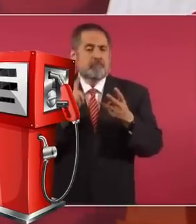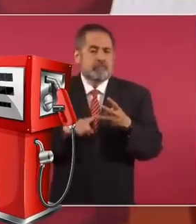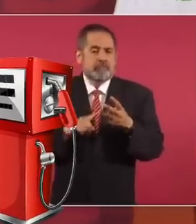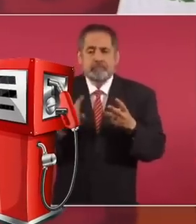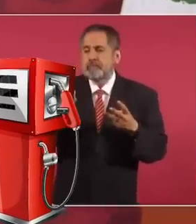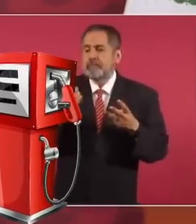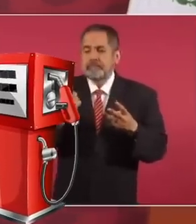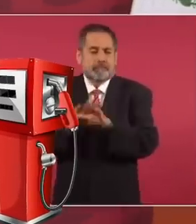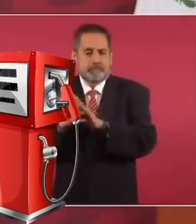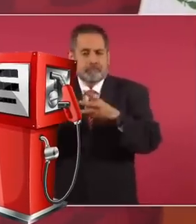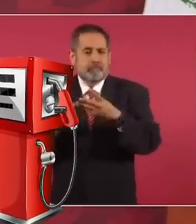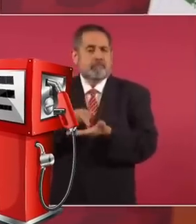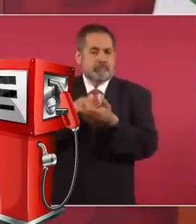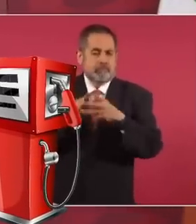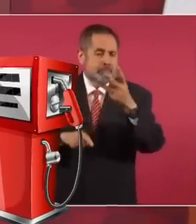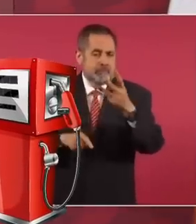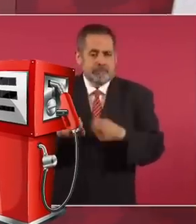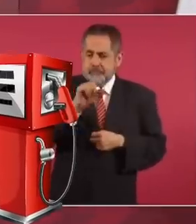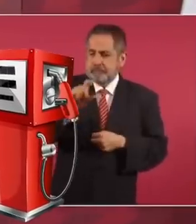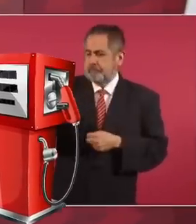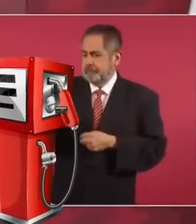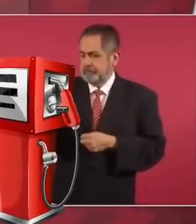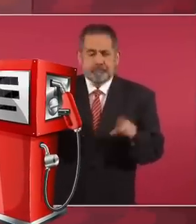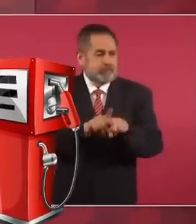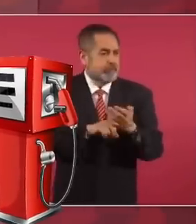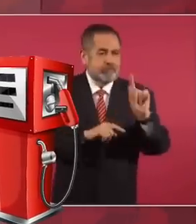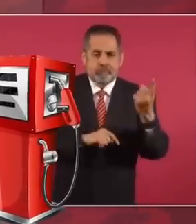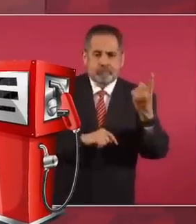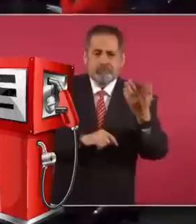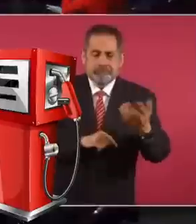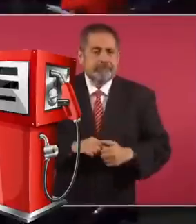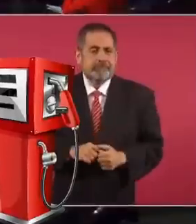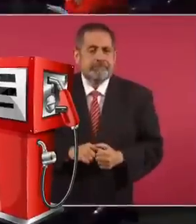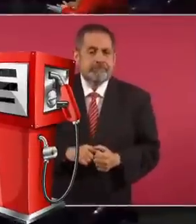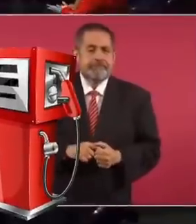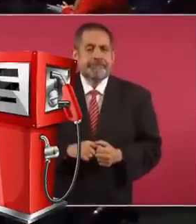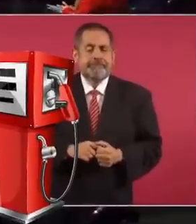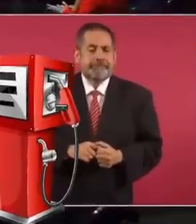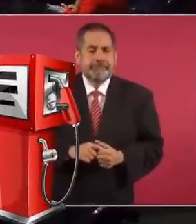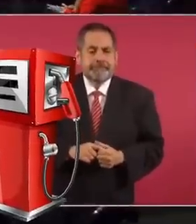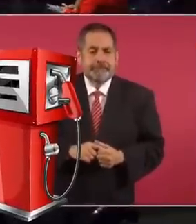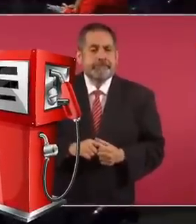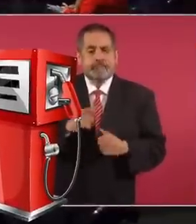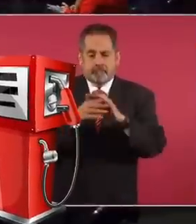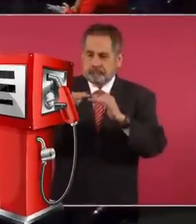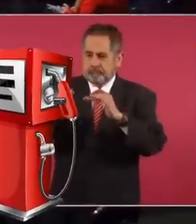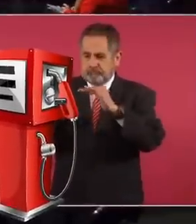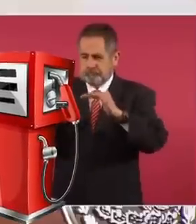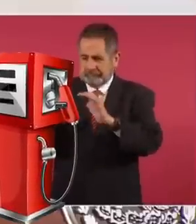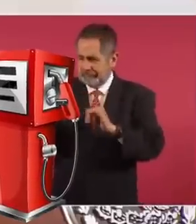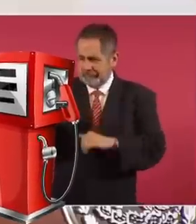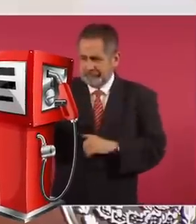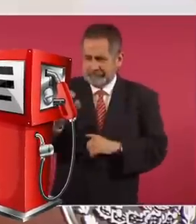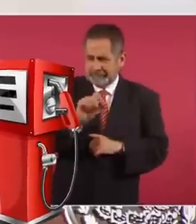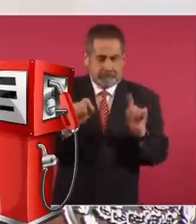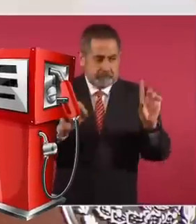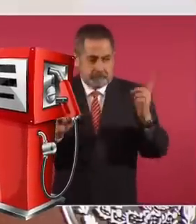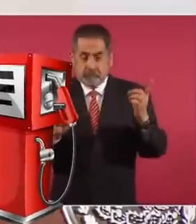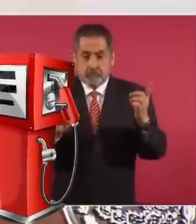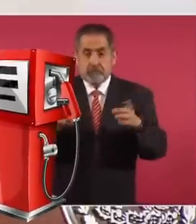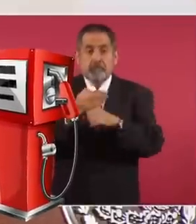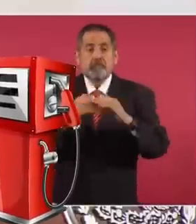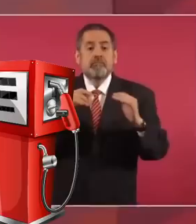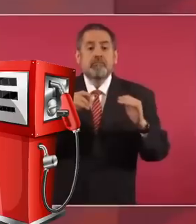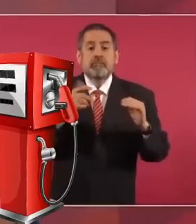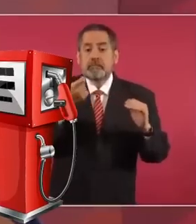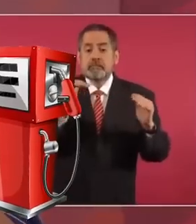20 pesos tortilla kilo las tres este mantener ahí los equilibrios pero ahora el peso está